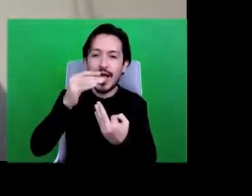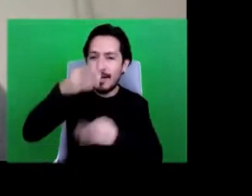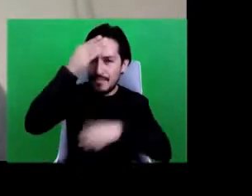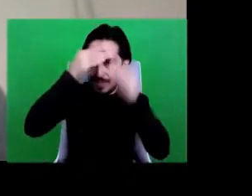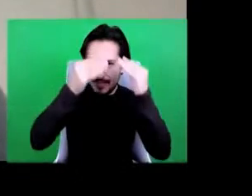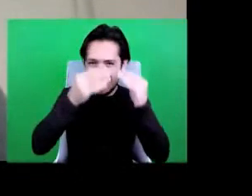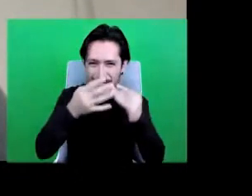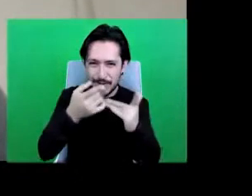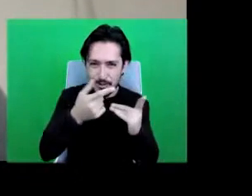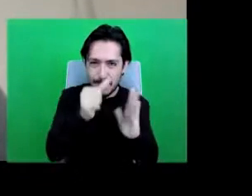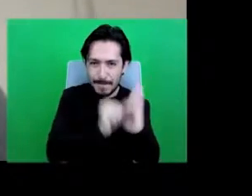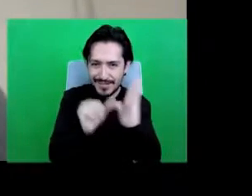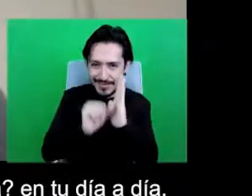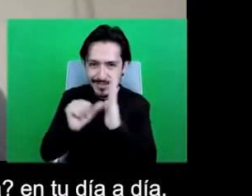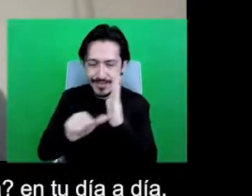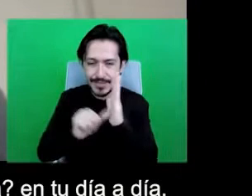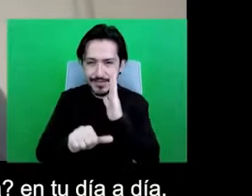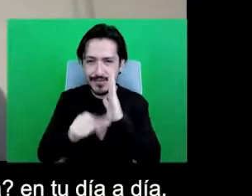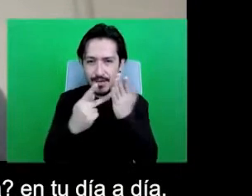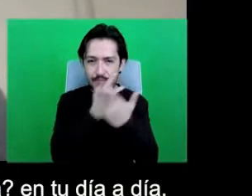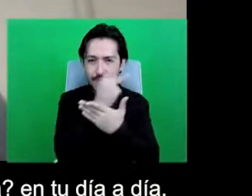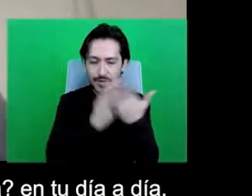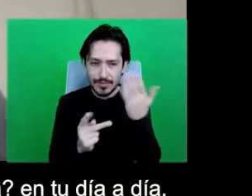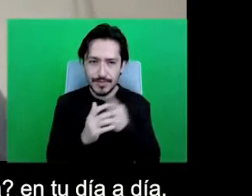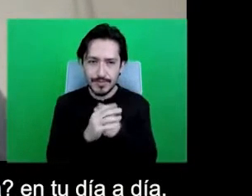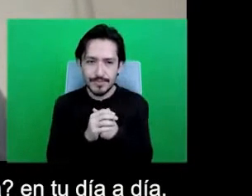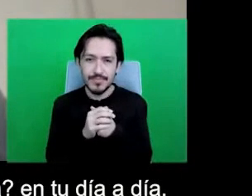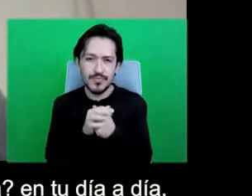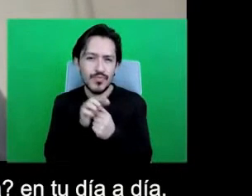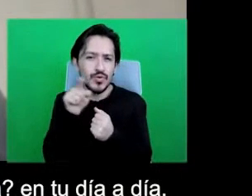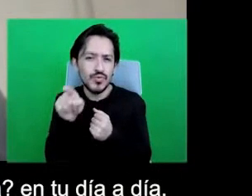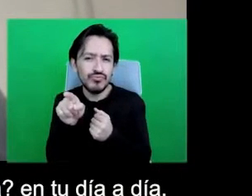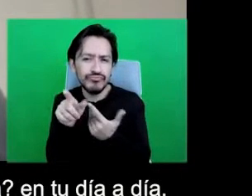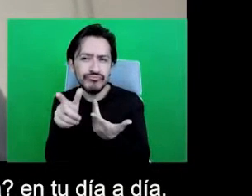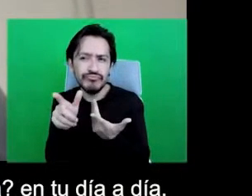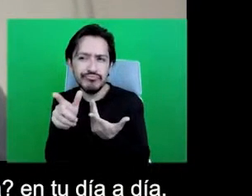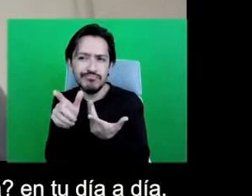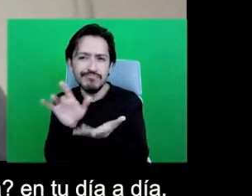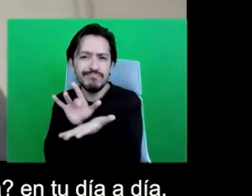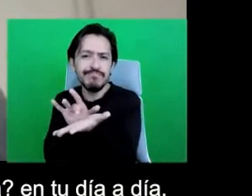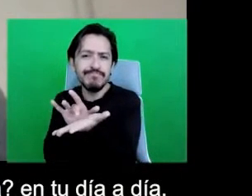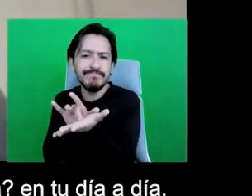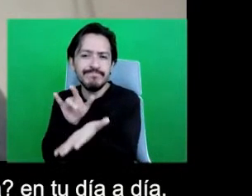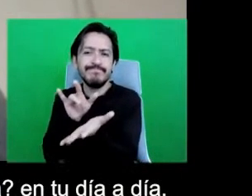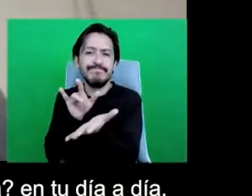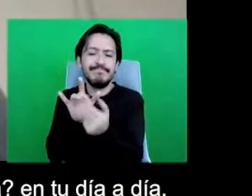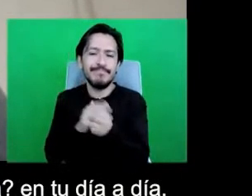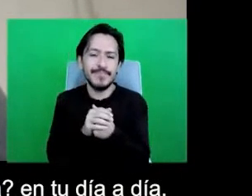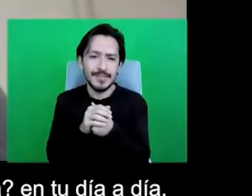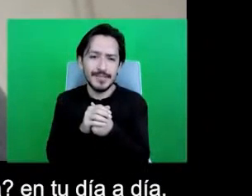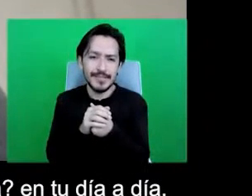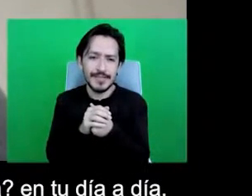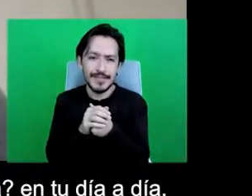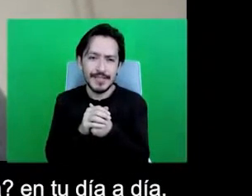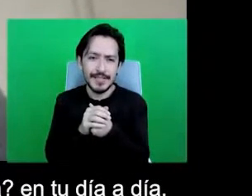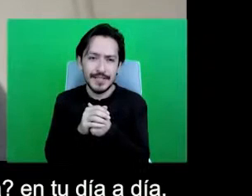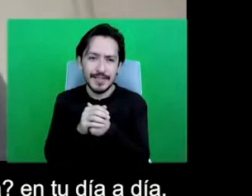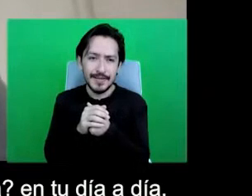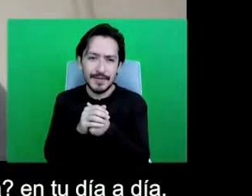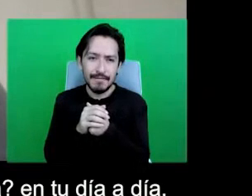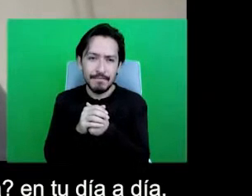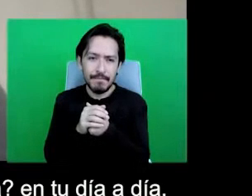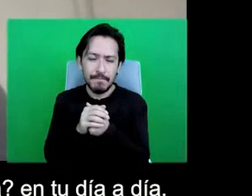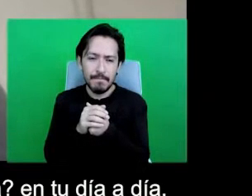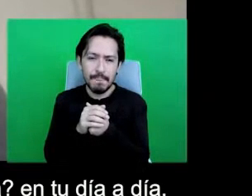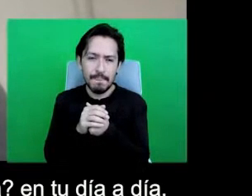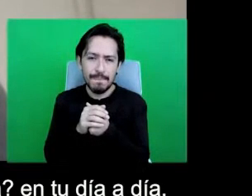meses? ¿Qué te enseñan? ¿Con qué te quedas? ¿Y cómo lo puedes poner en práctica en tu día a día dentro